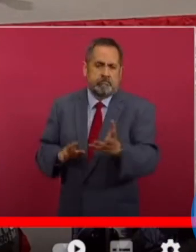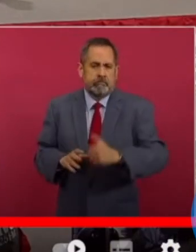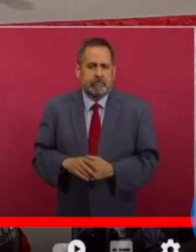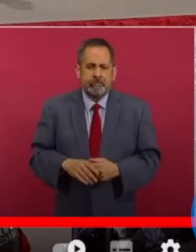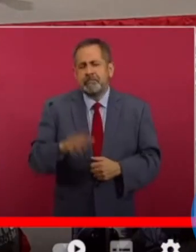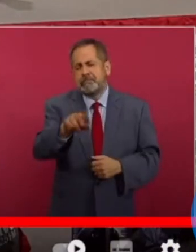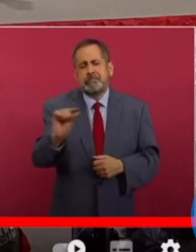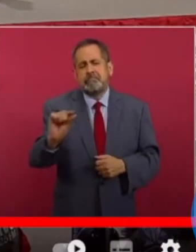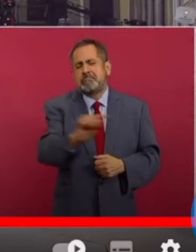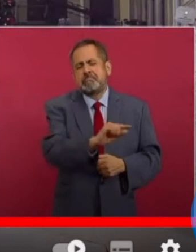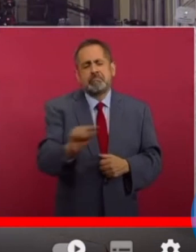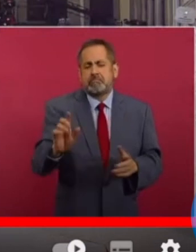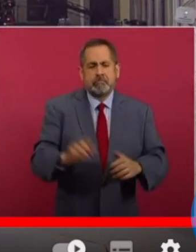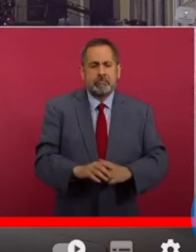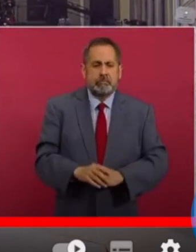pocos.